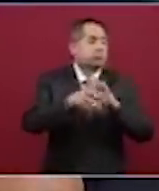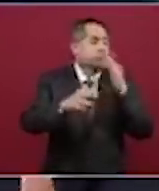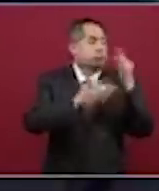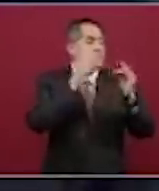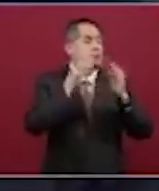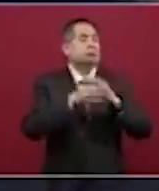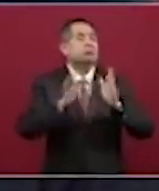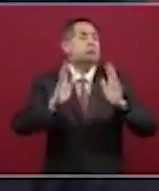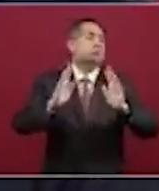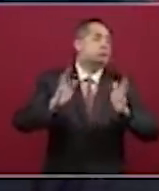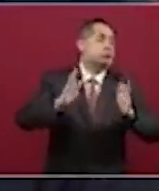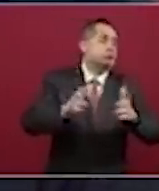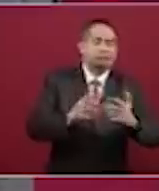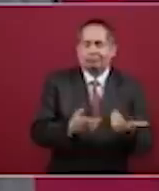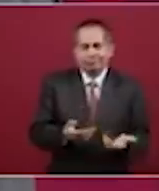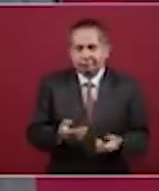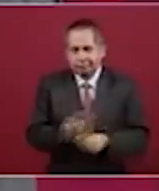prensa.